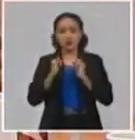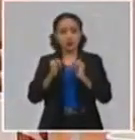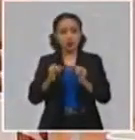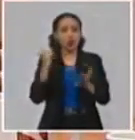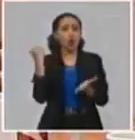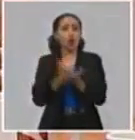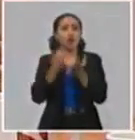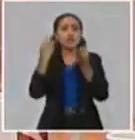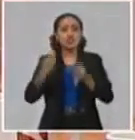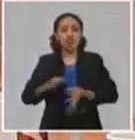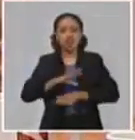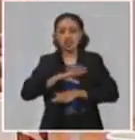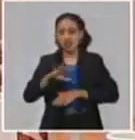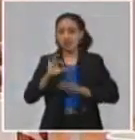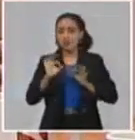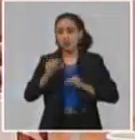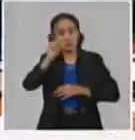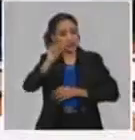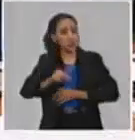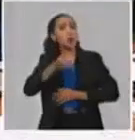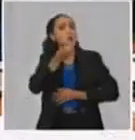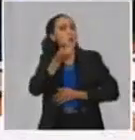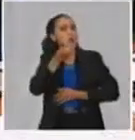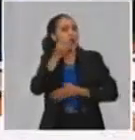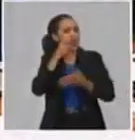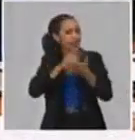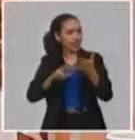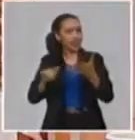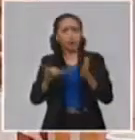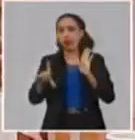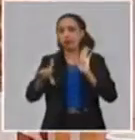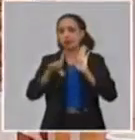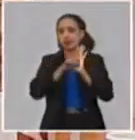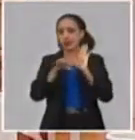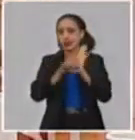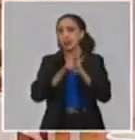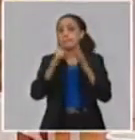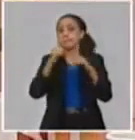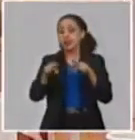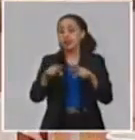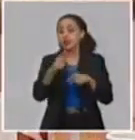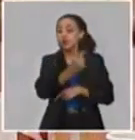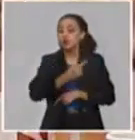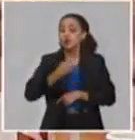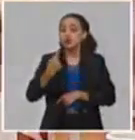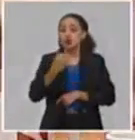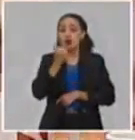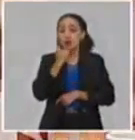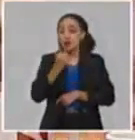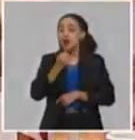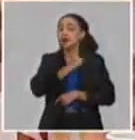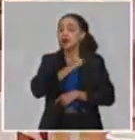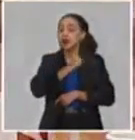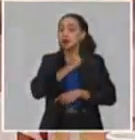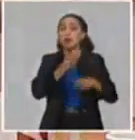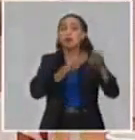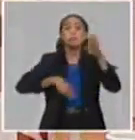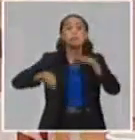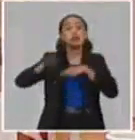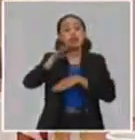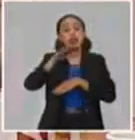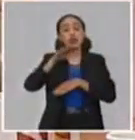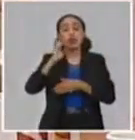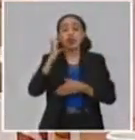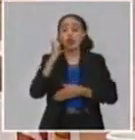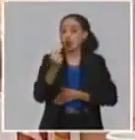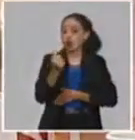que sea ya de curso legal, pero nosotros además queremos que el Ministerio de Economía y